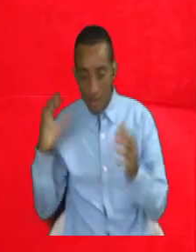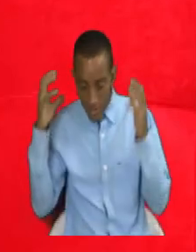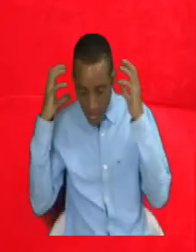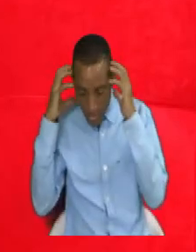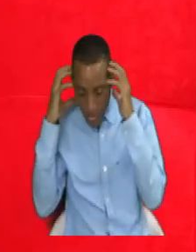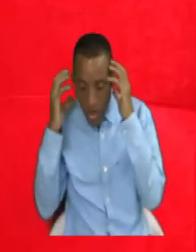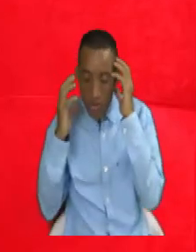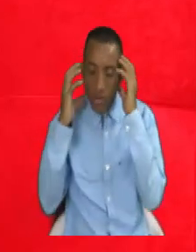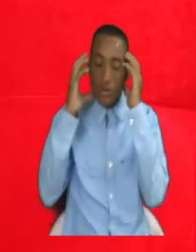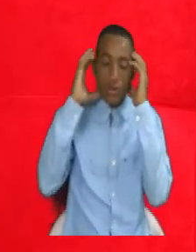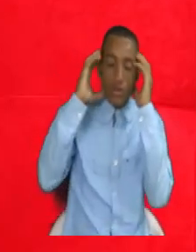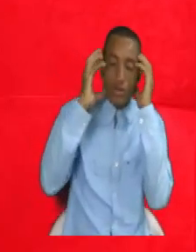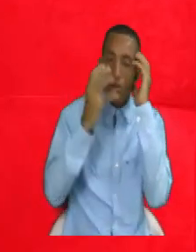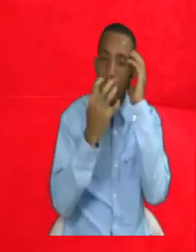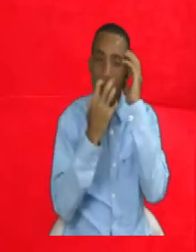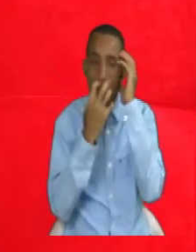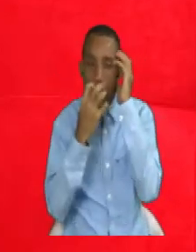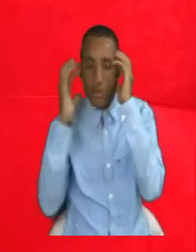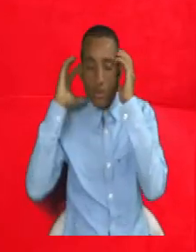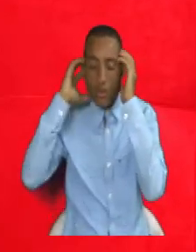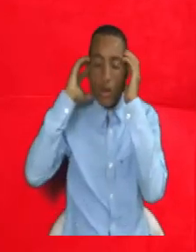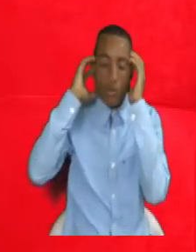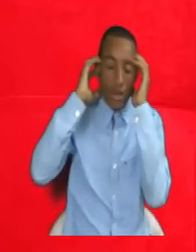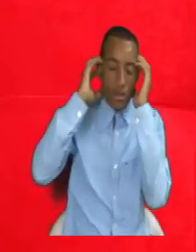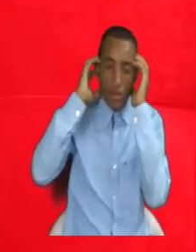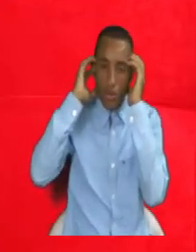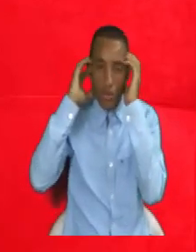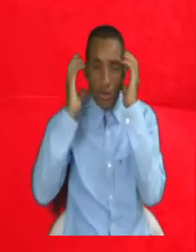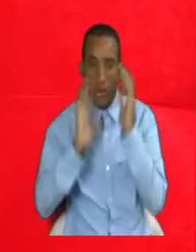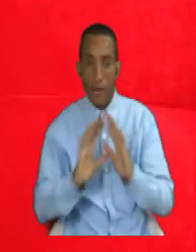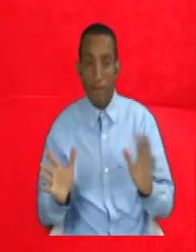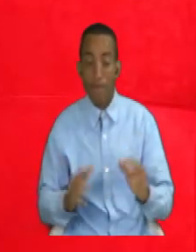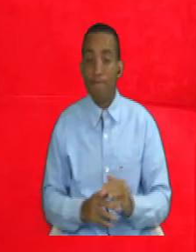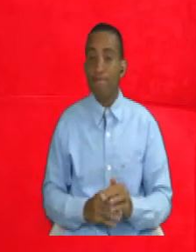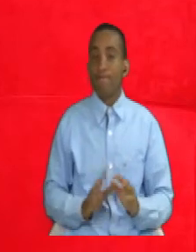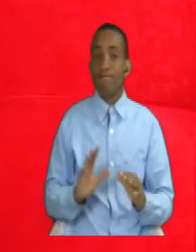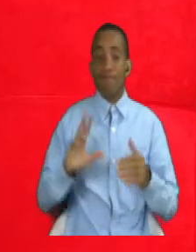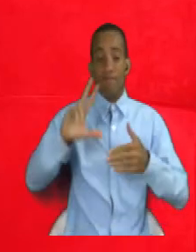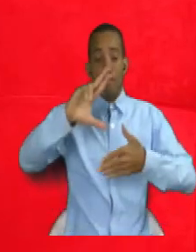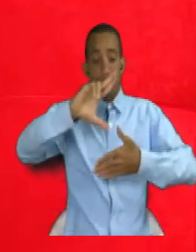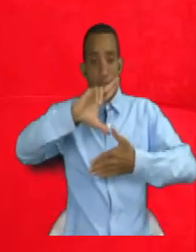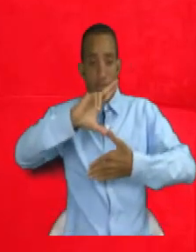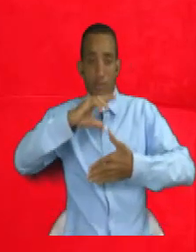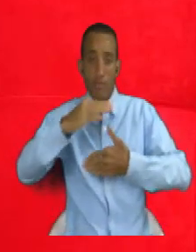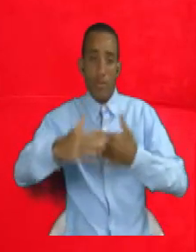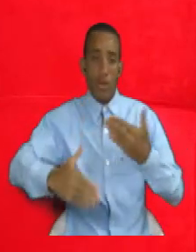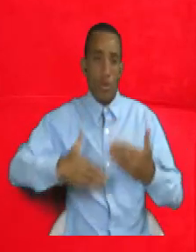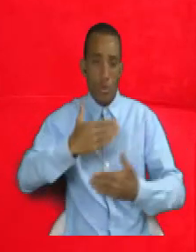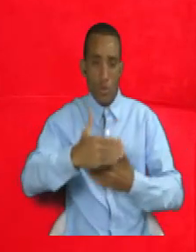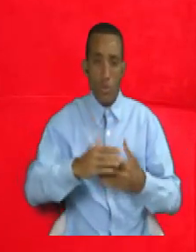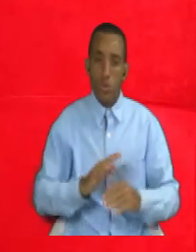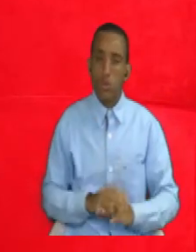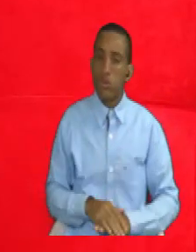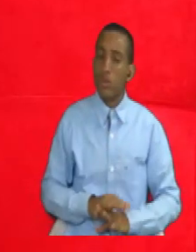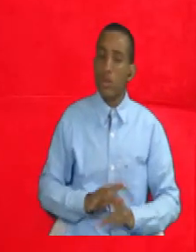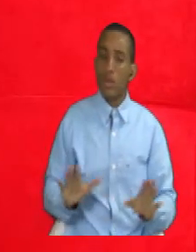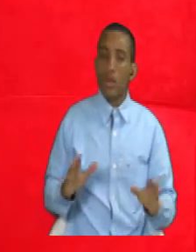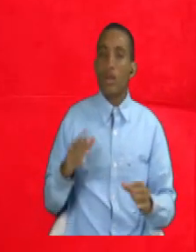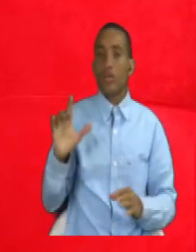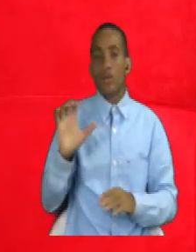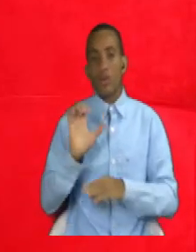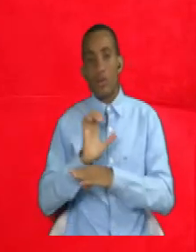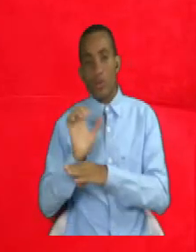se hizo realidad y esto lo está escuchando ya en Latinoamérica, la están escuchando grandes amigos en Ecuador,